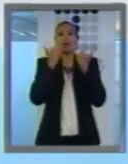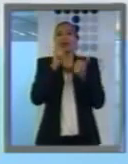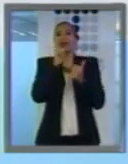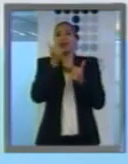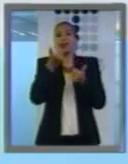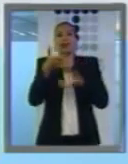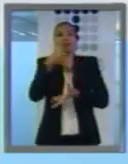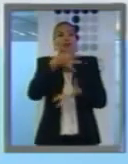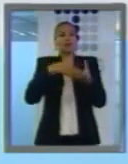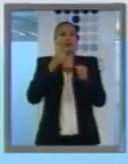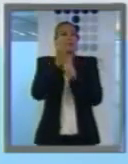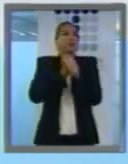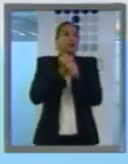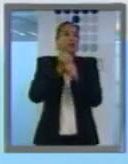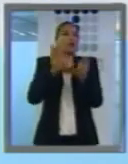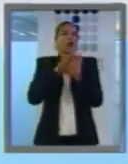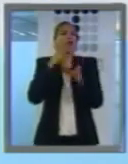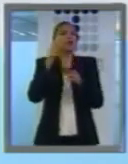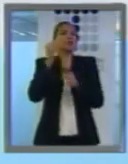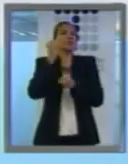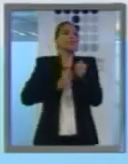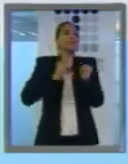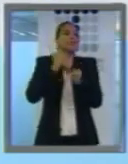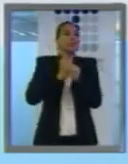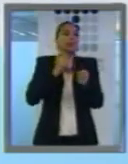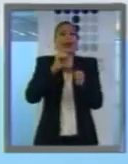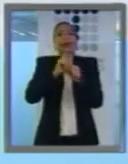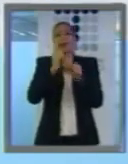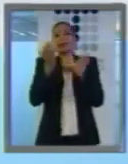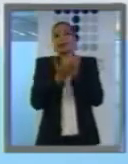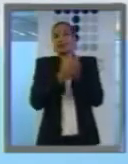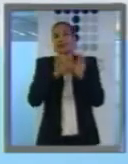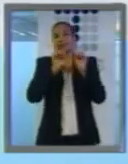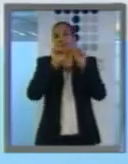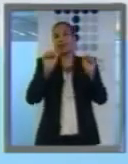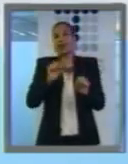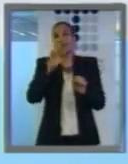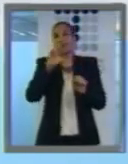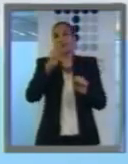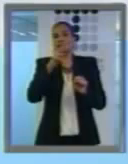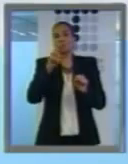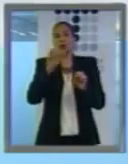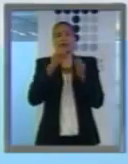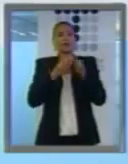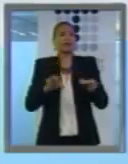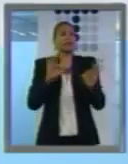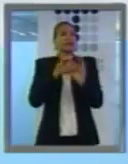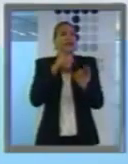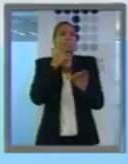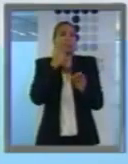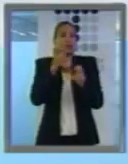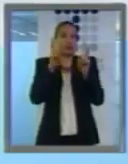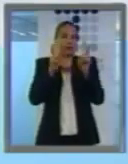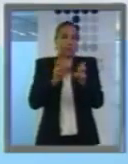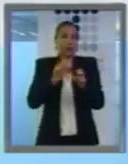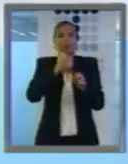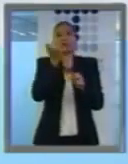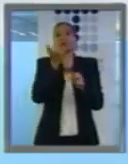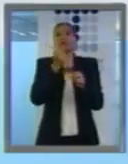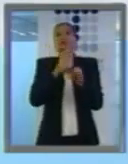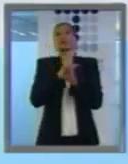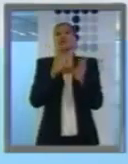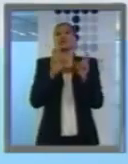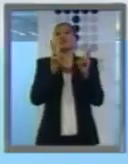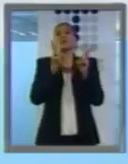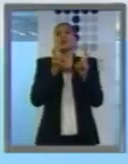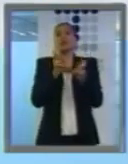para investigar estas prácticas, pues el tema de archivos es fundamental en esta materia. Y el otro tema